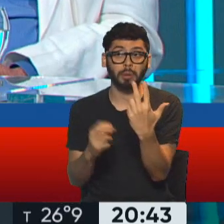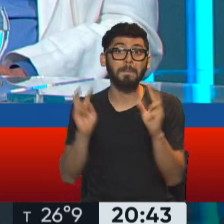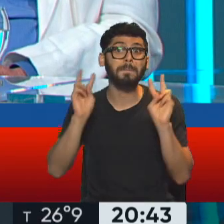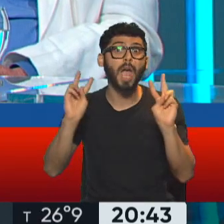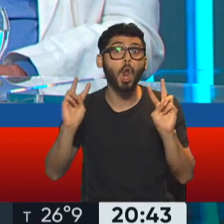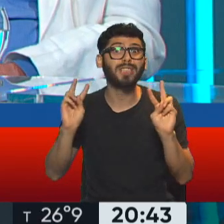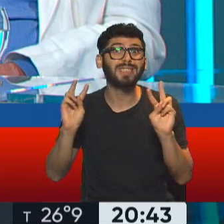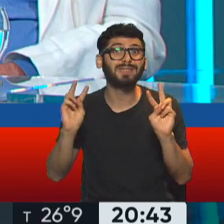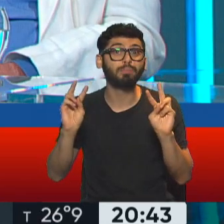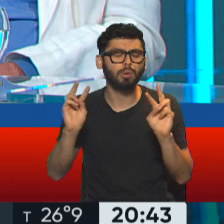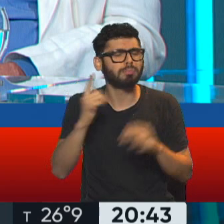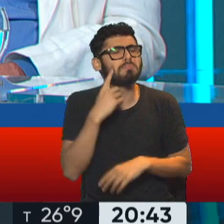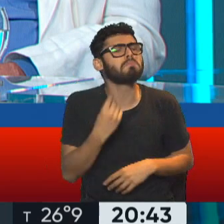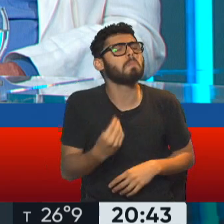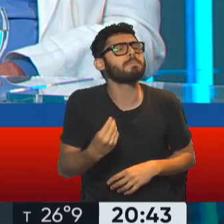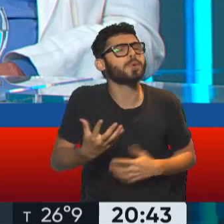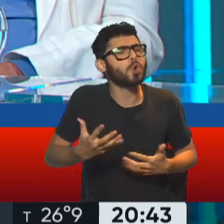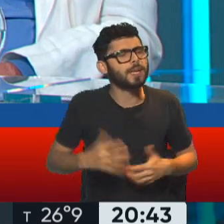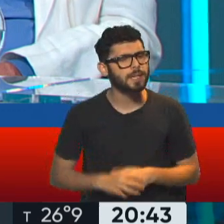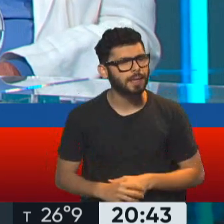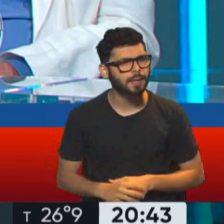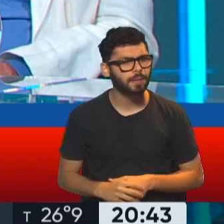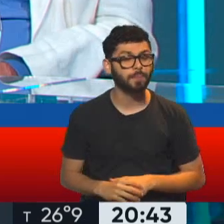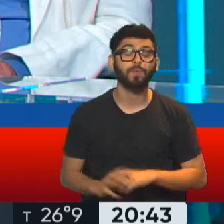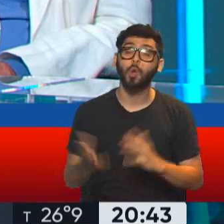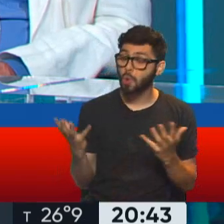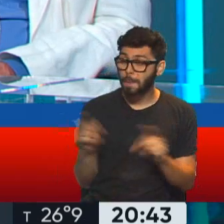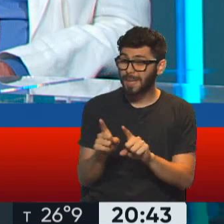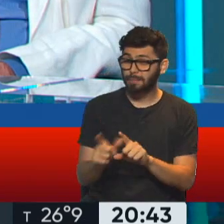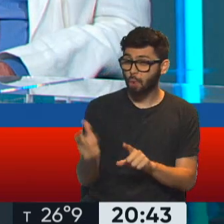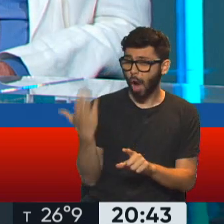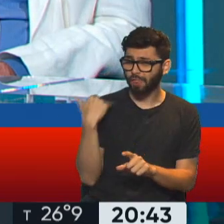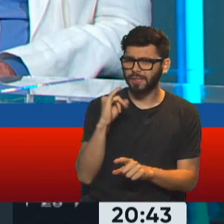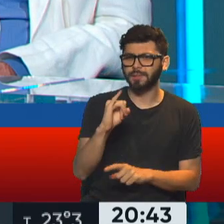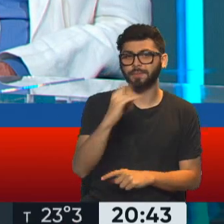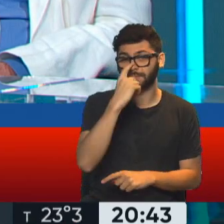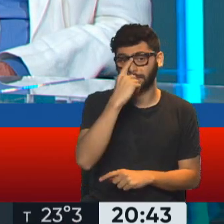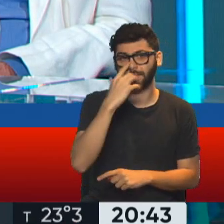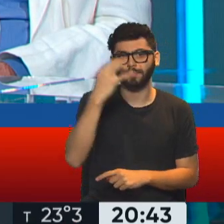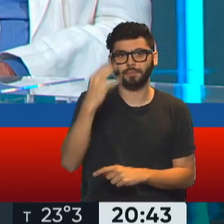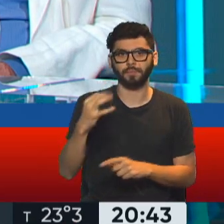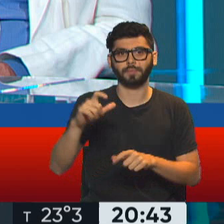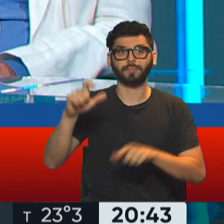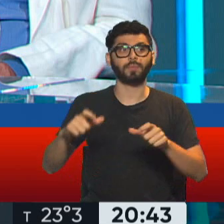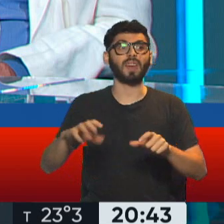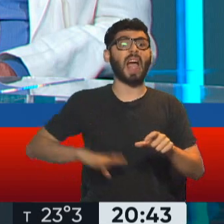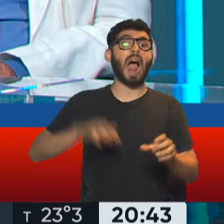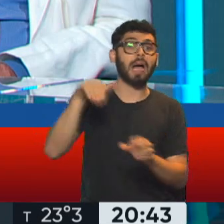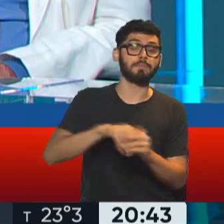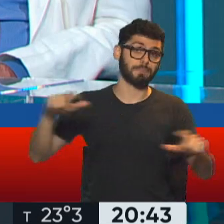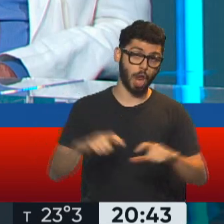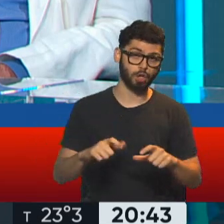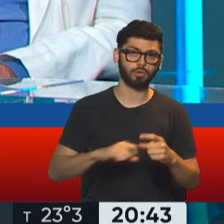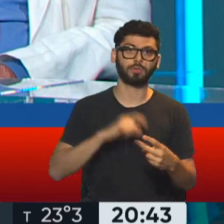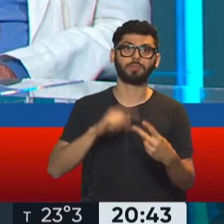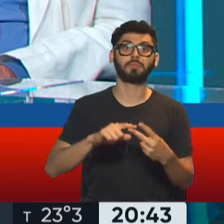¿Por qué? Bueno, ahí vuelvo a decir lo que decía antes. Hubo una merma en la participación, hubo una caída en